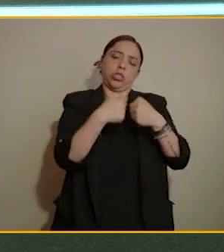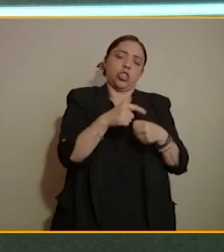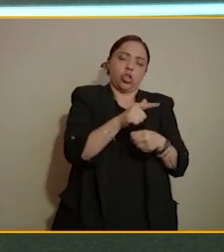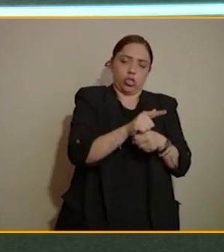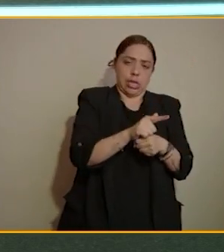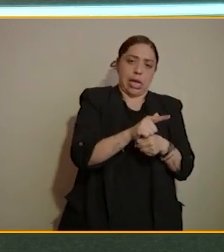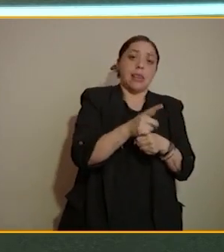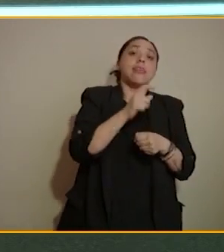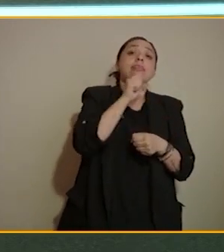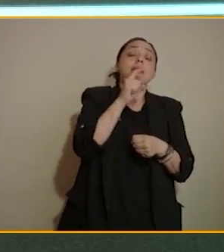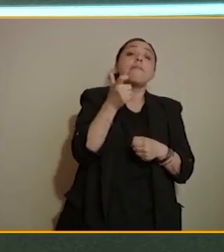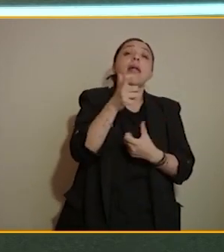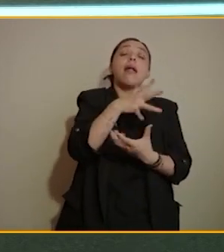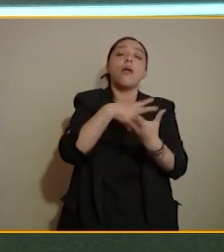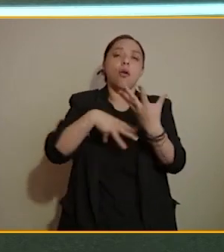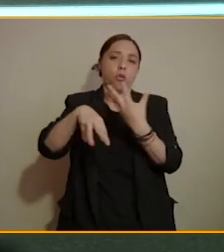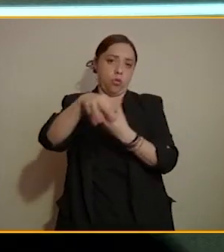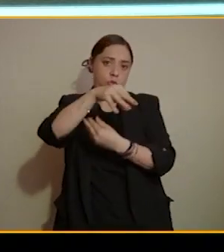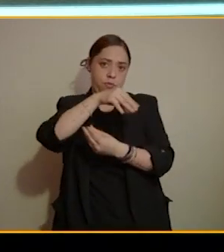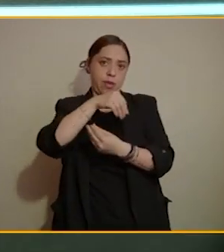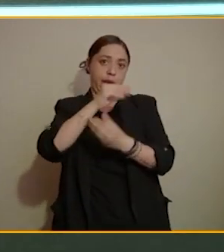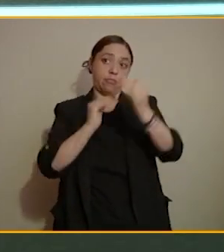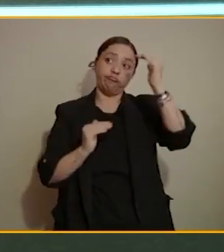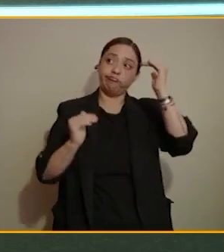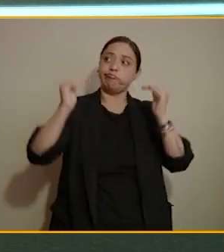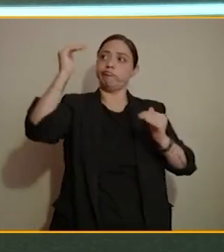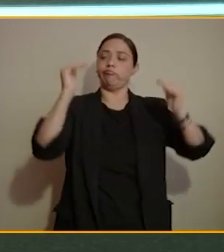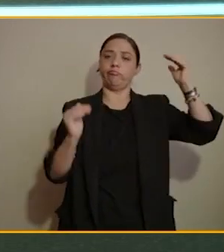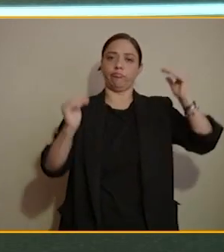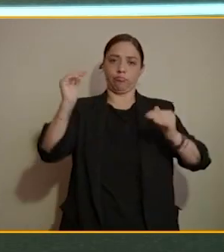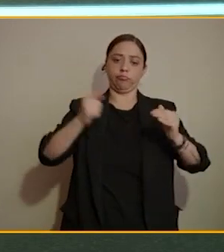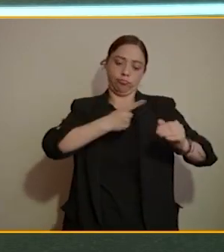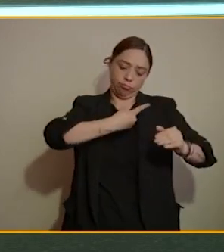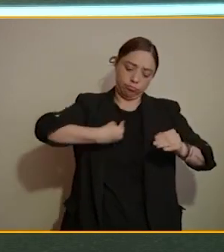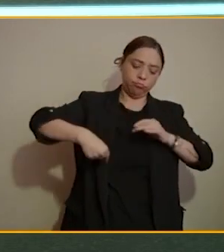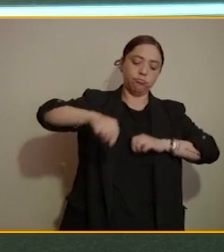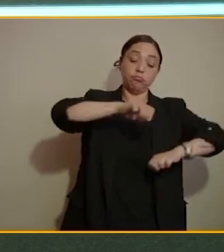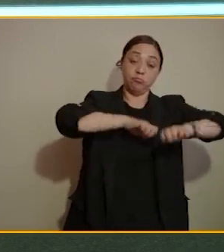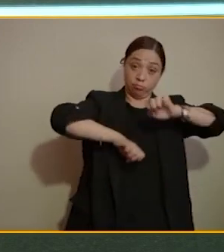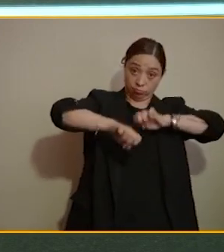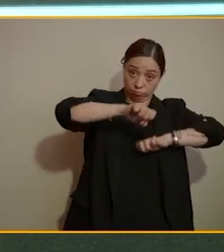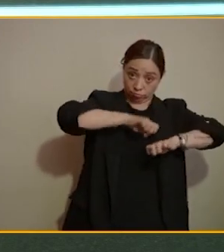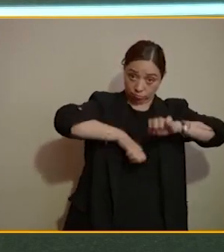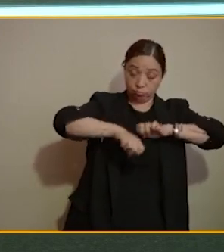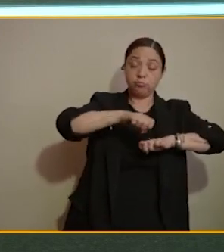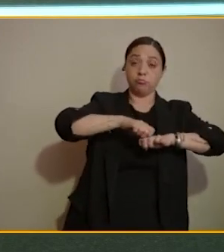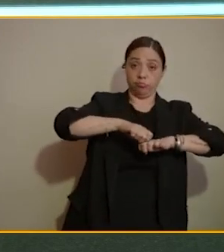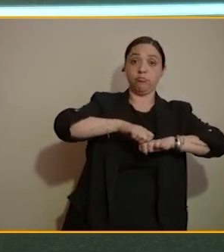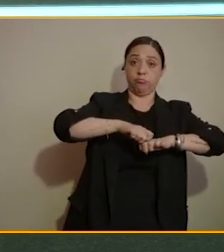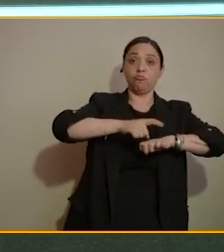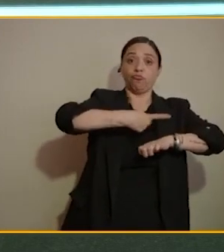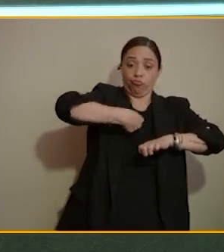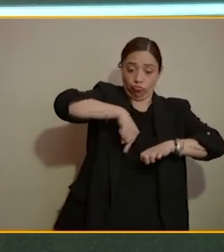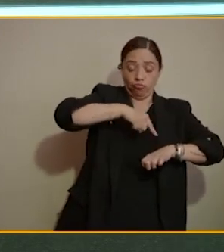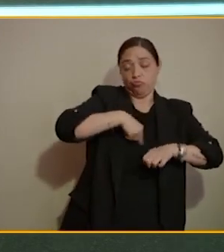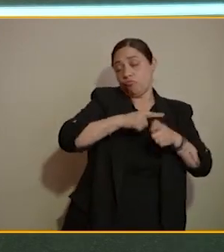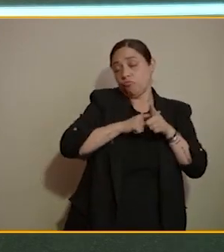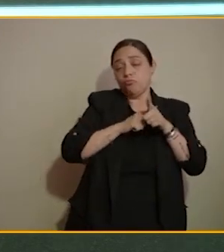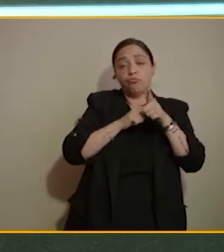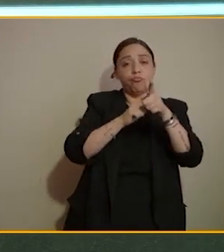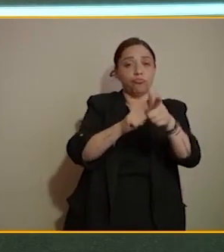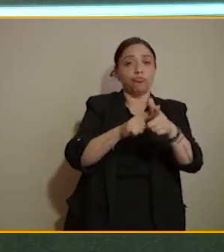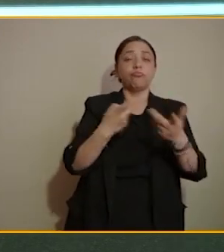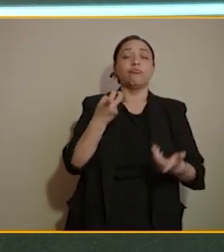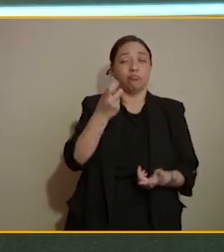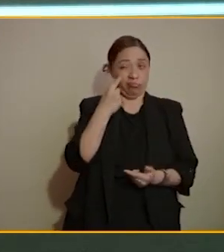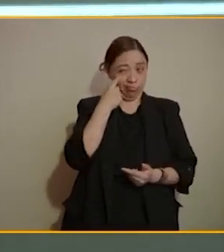desigualdad económica. Y nosotros mismos como empresas tractoras lo estamos perpetuando. Mucho ojo con eso,